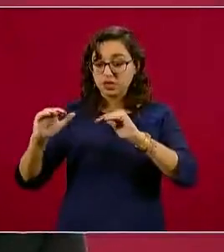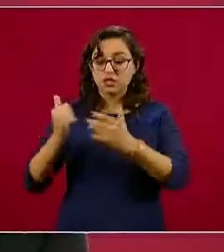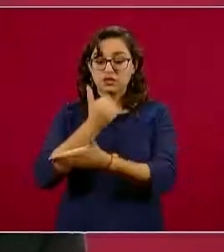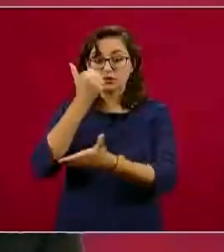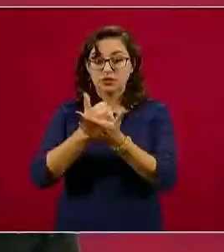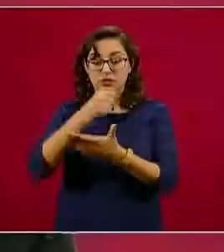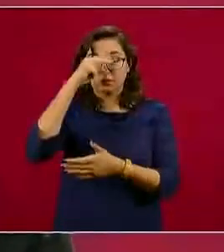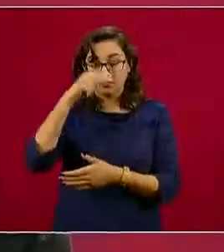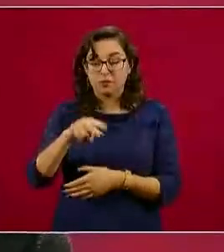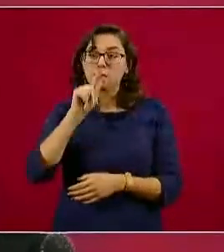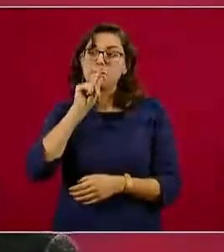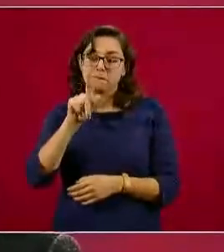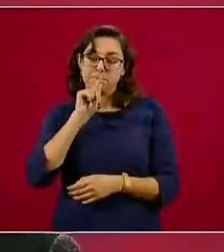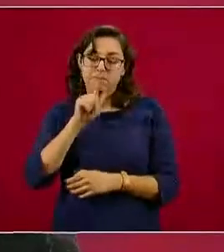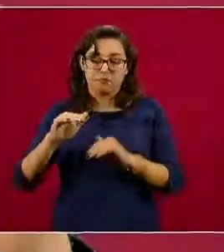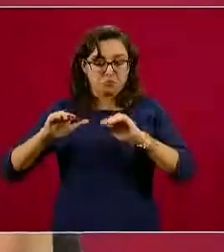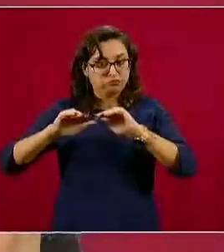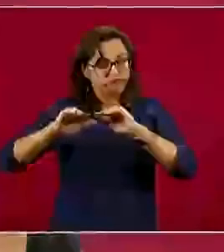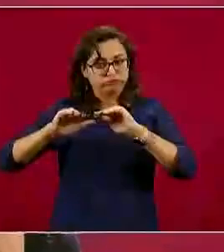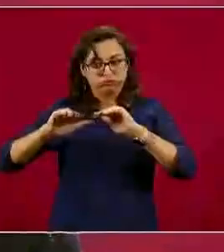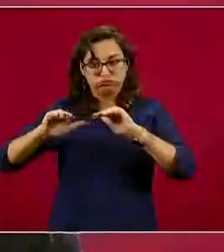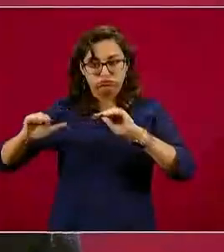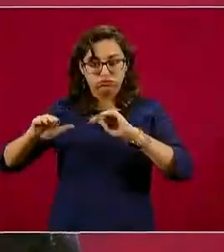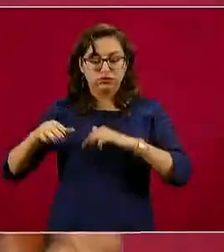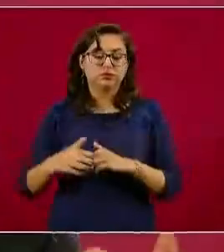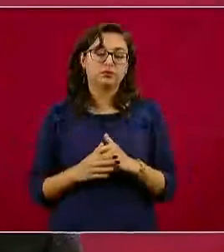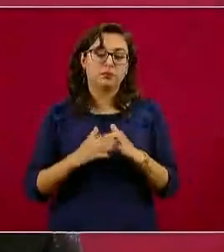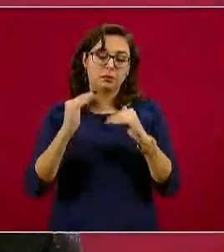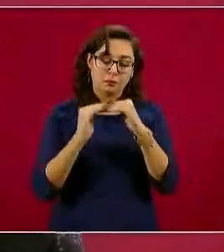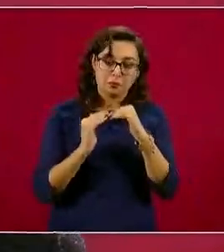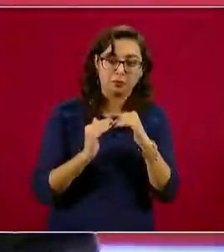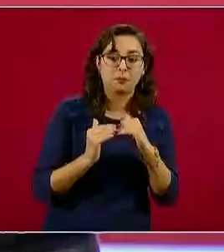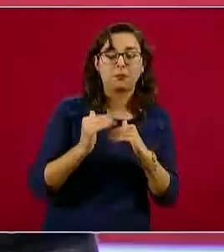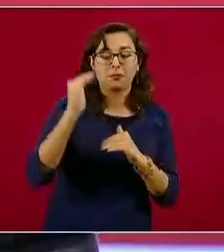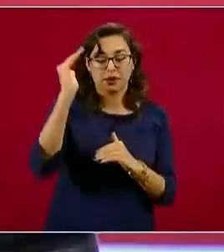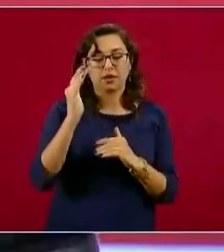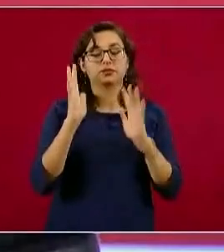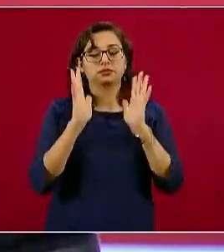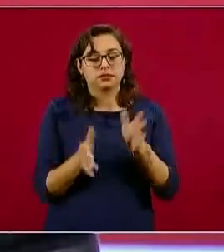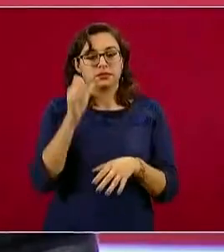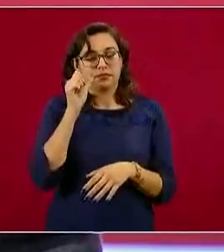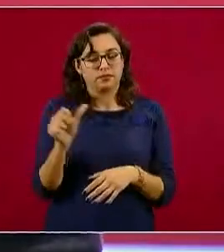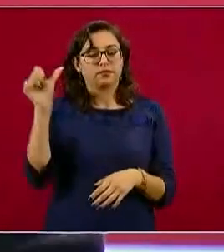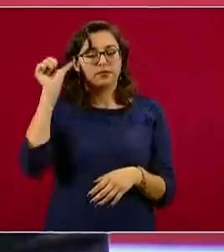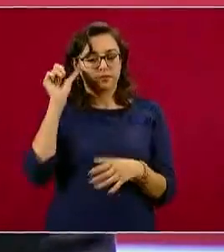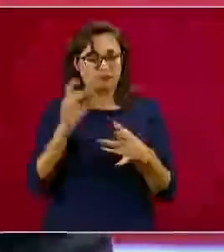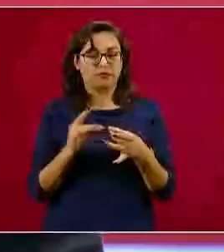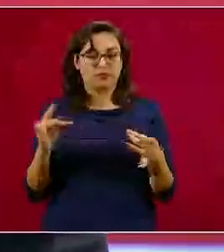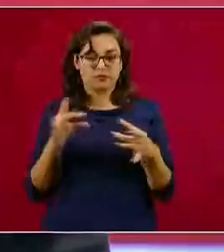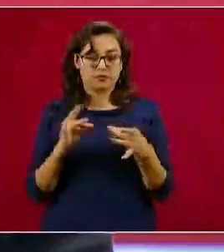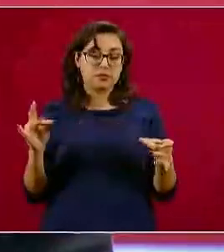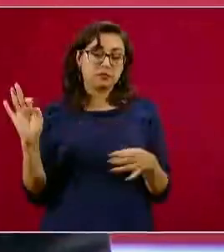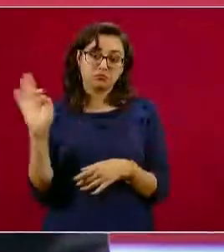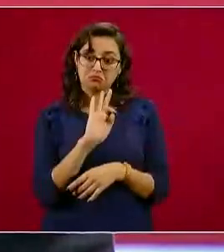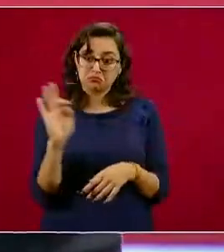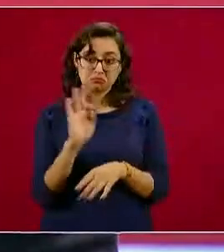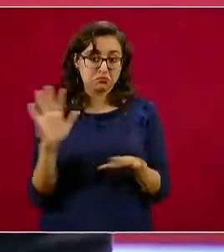de Jalisco. Las que están al alza, ya las mencionó también ayer el doctor López Ridaura, y podrían